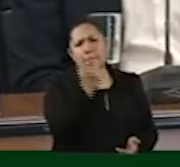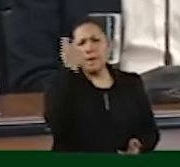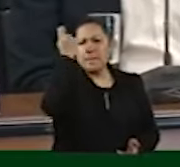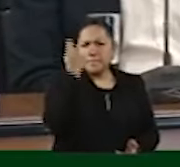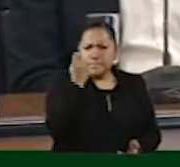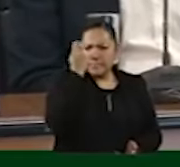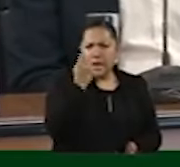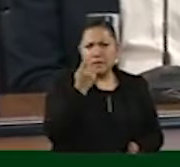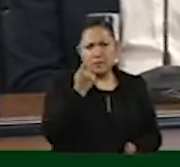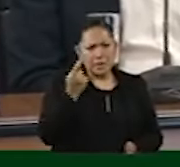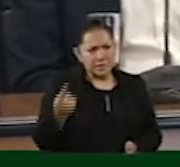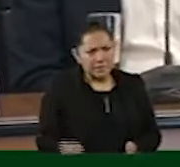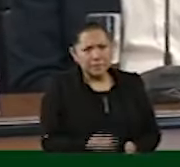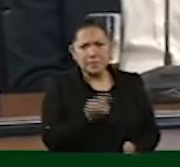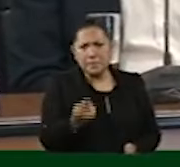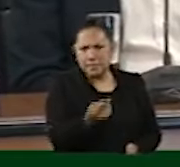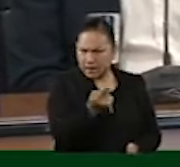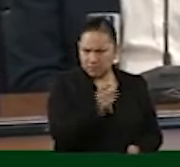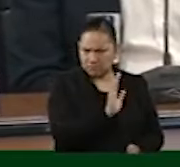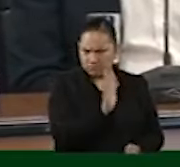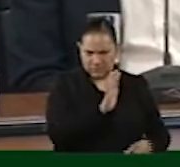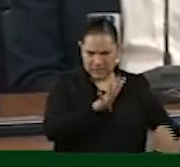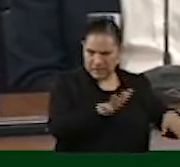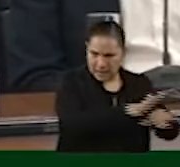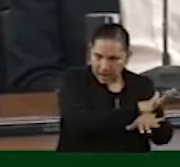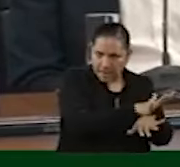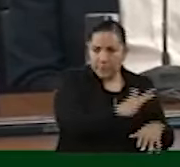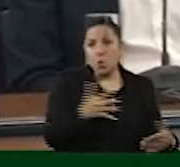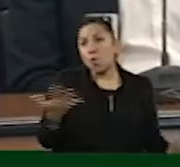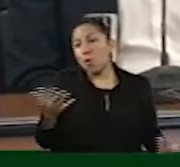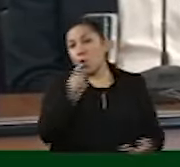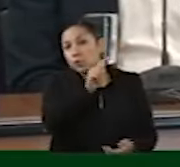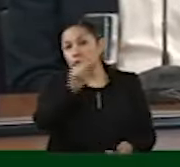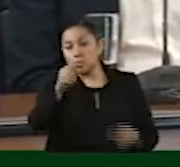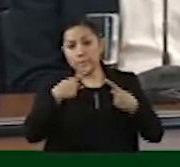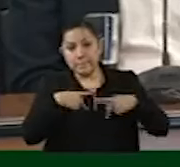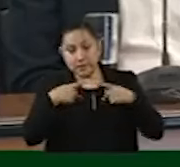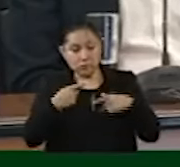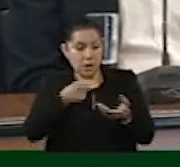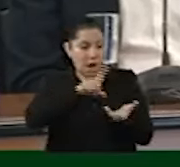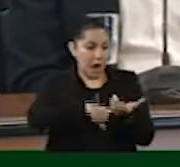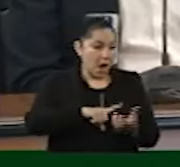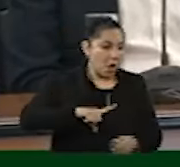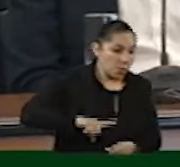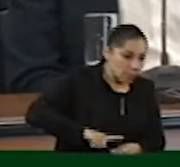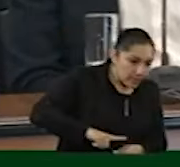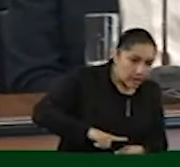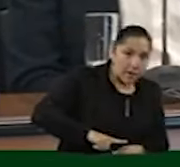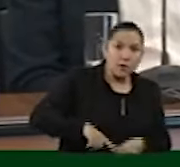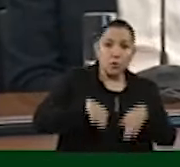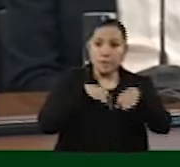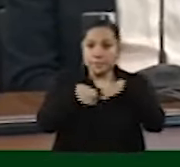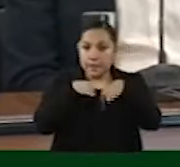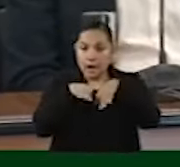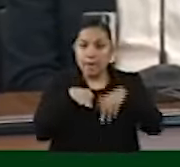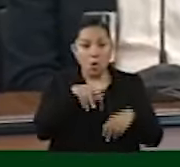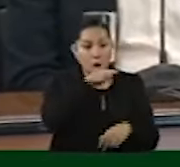marco constitucional de que ningún funcionario funcionaria público gane más que el presidente de la